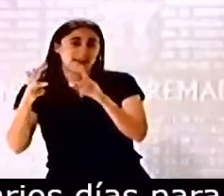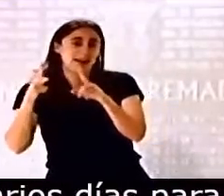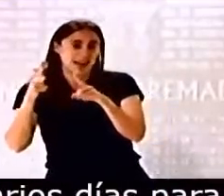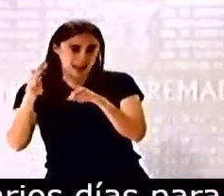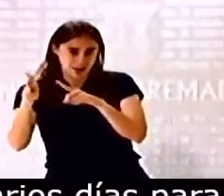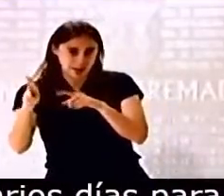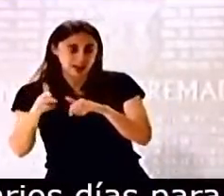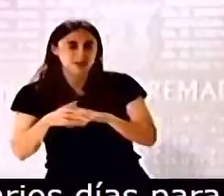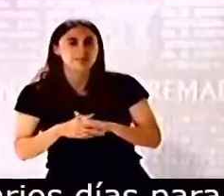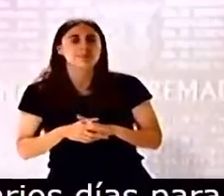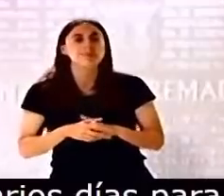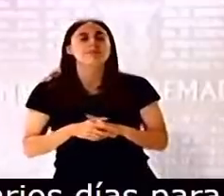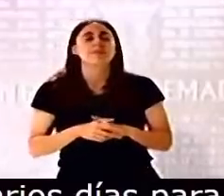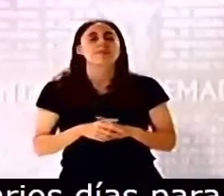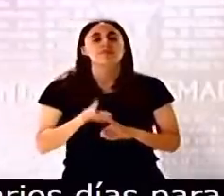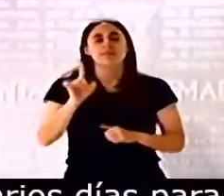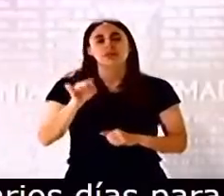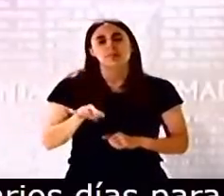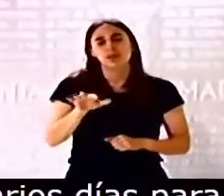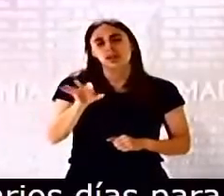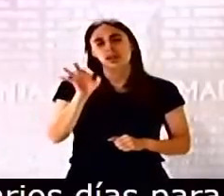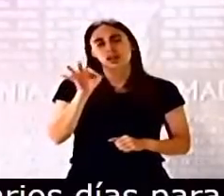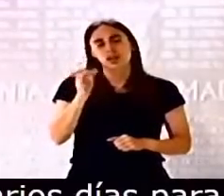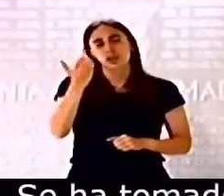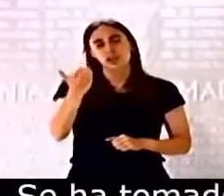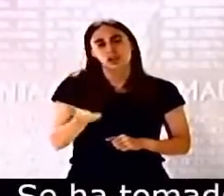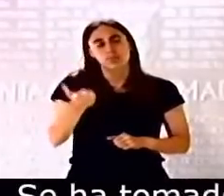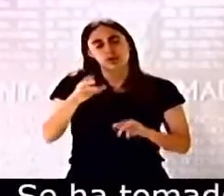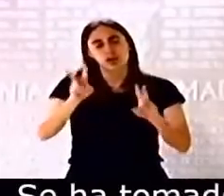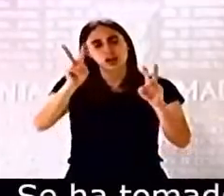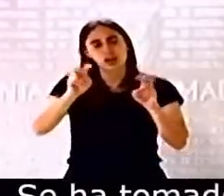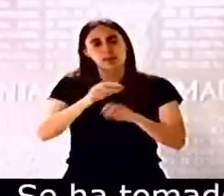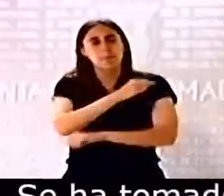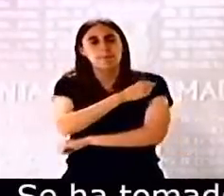Se han tomado también decisiones importantes con respecto a las vacunas.